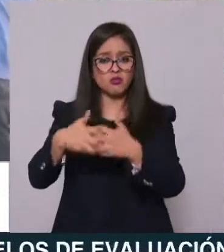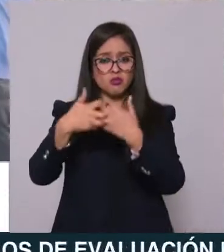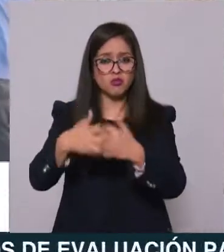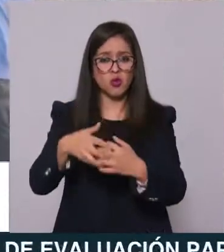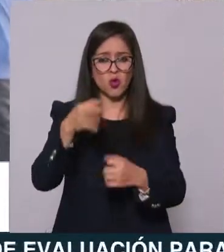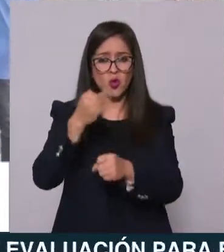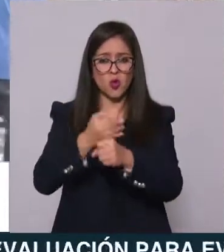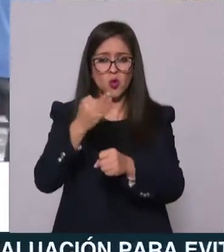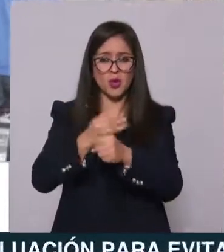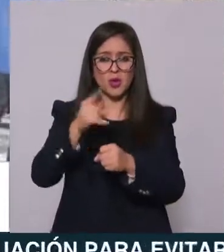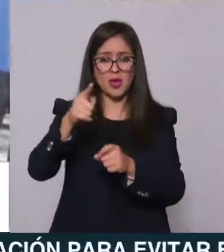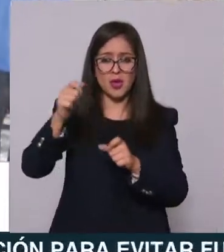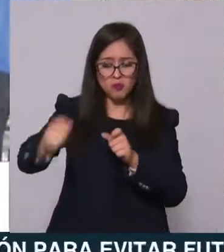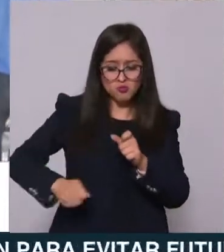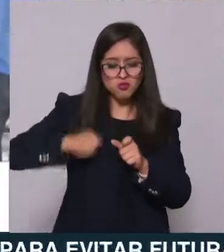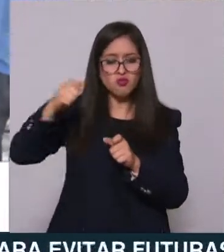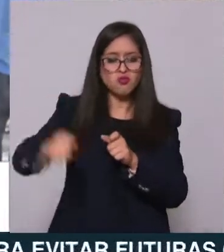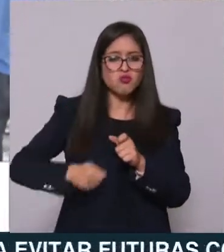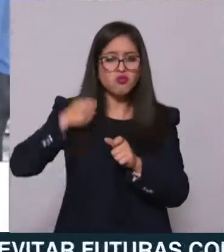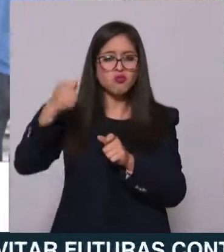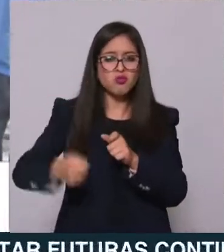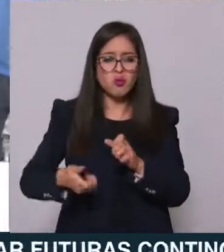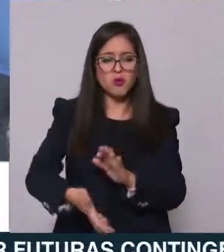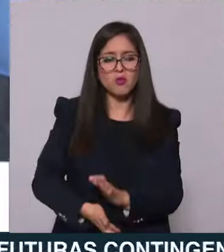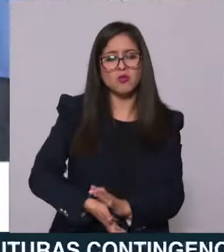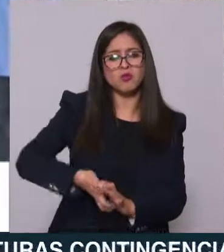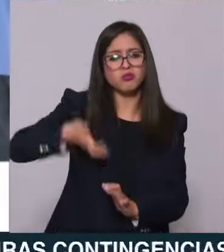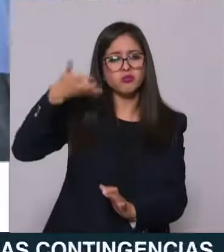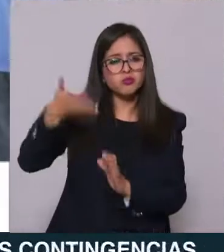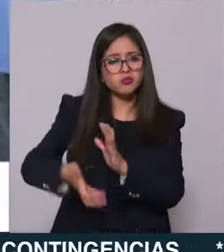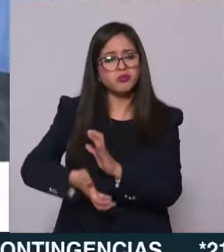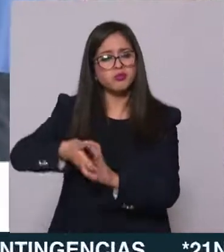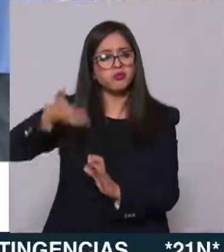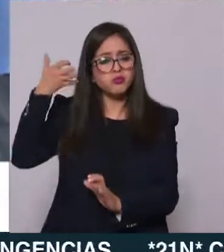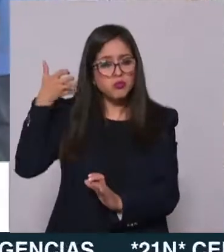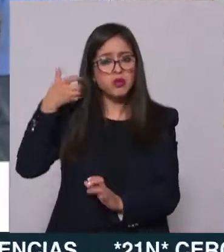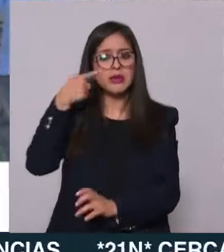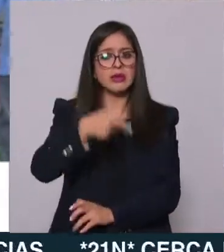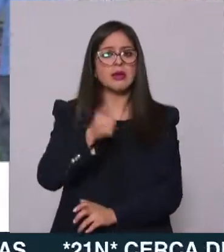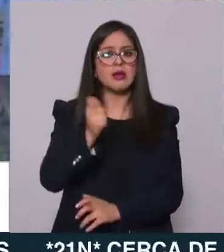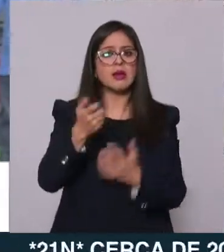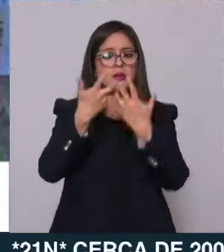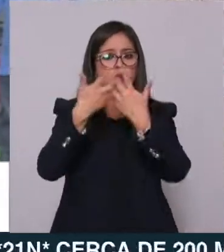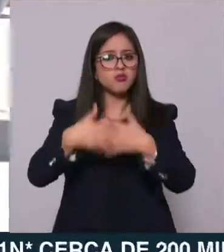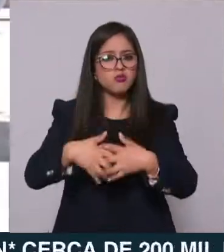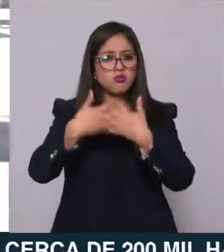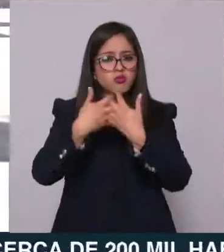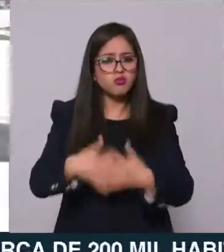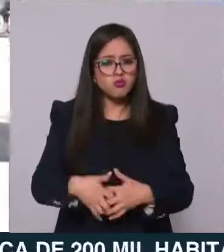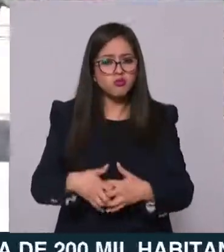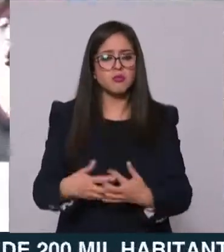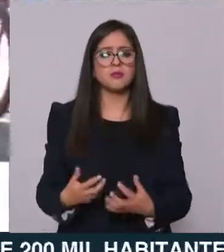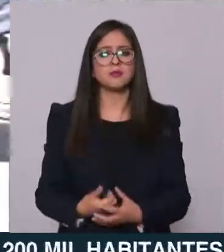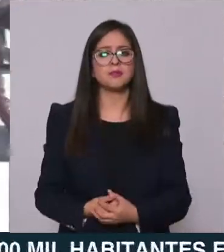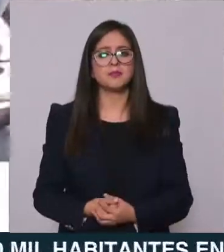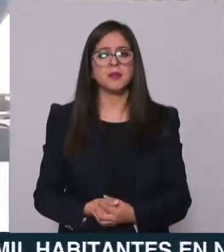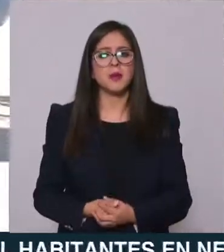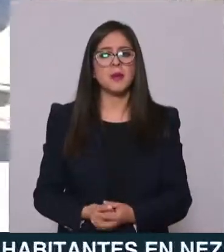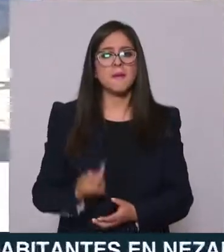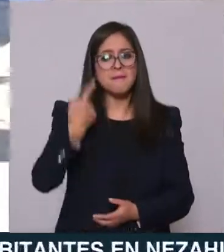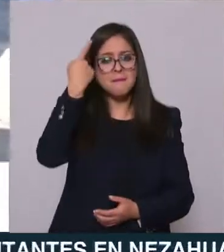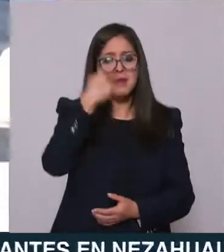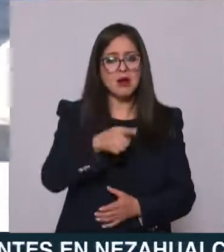estamos viendo que tienen un mecanismo para dragar, para